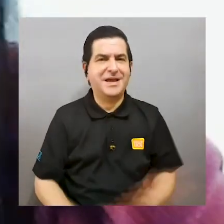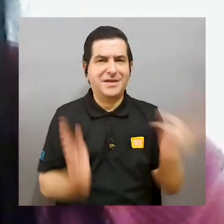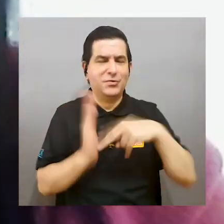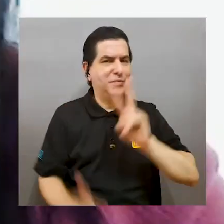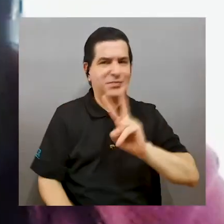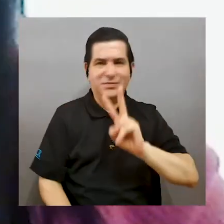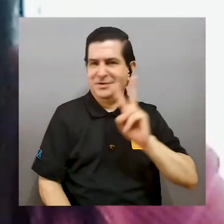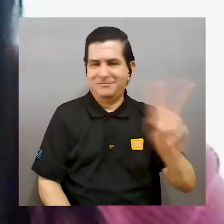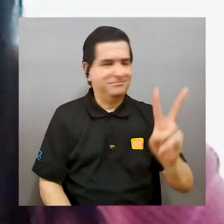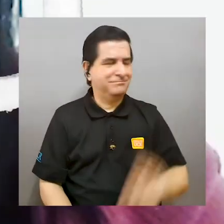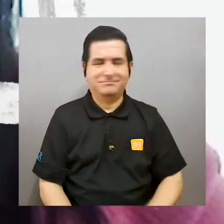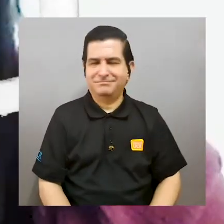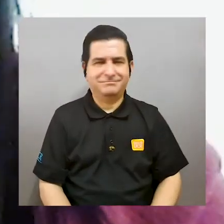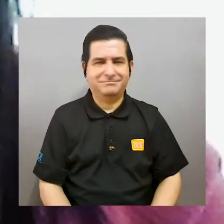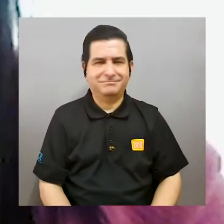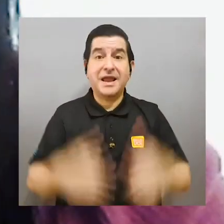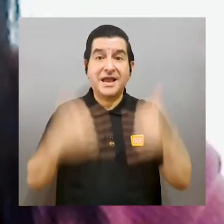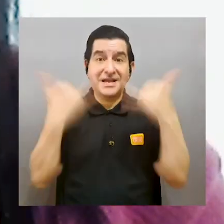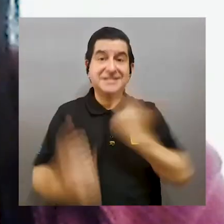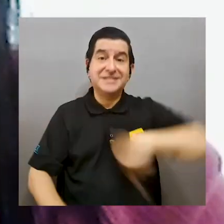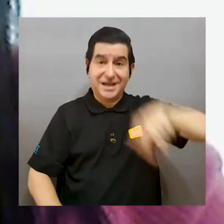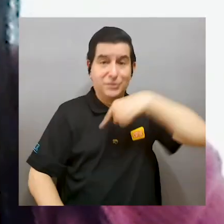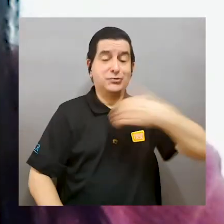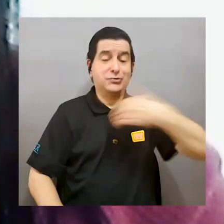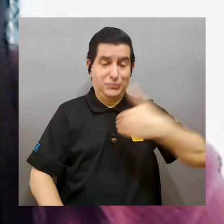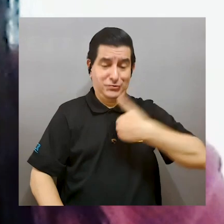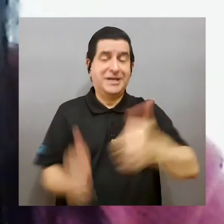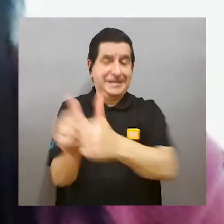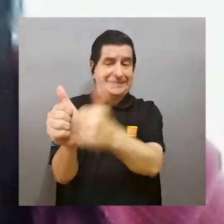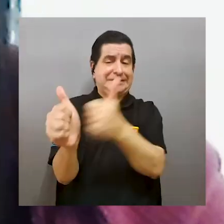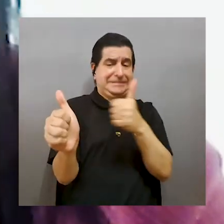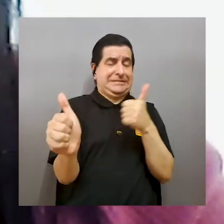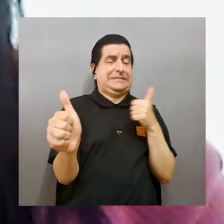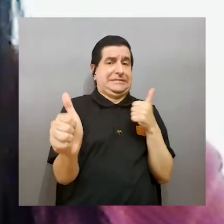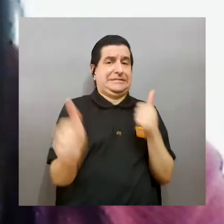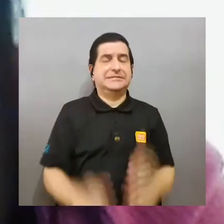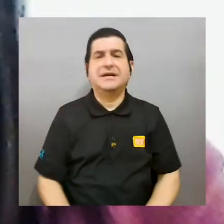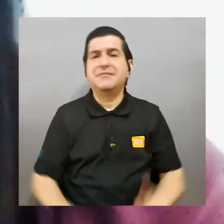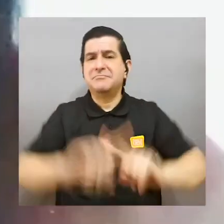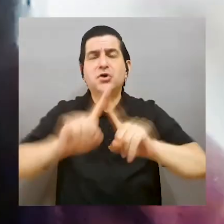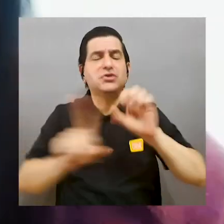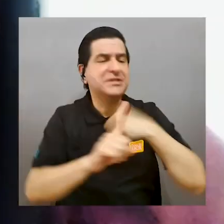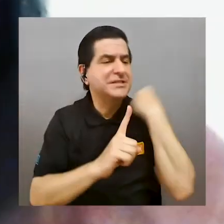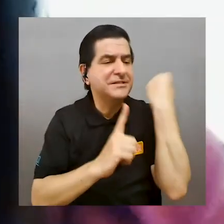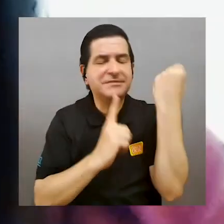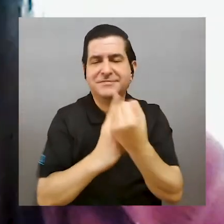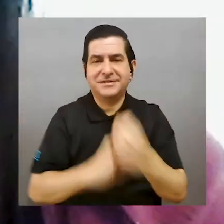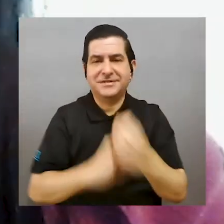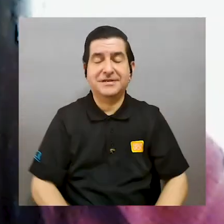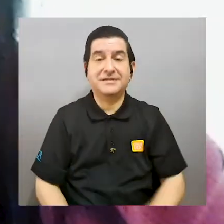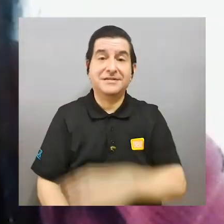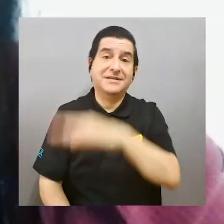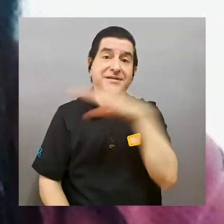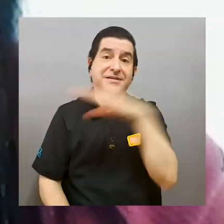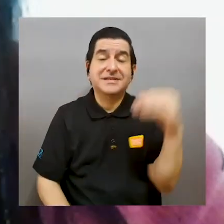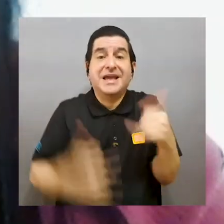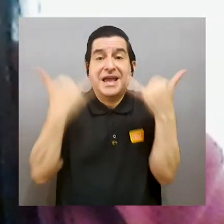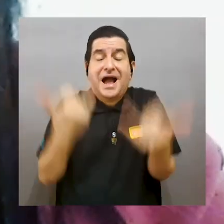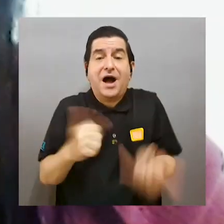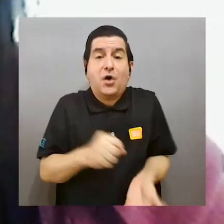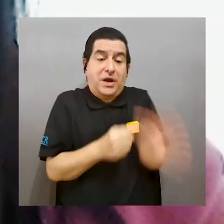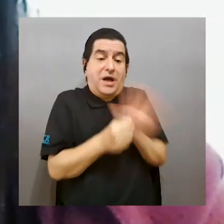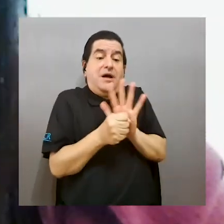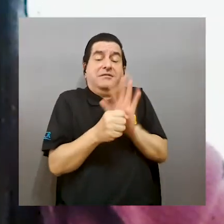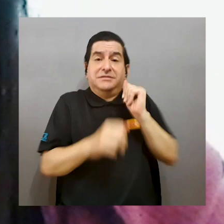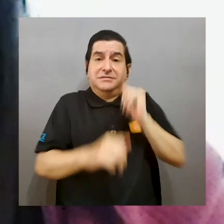para el 2022, además de que ya vamos con cierto rezago por muchas situaciones y por ahora